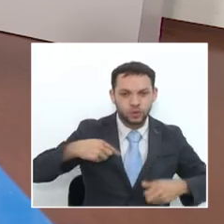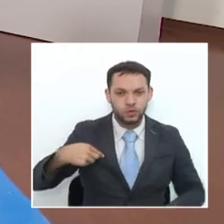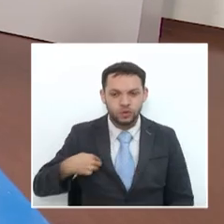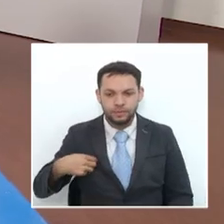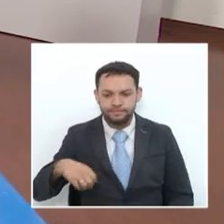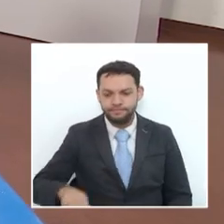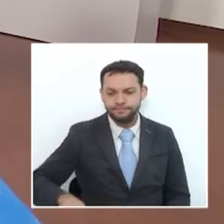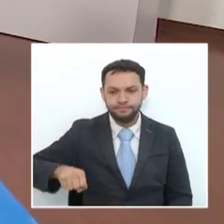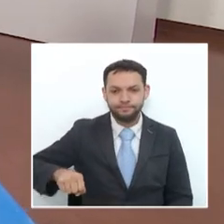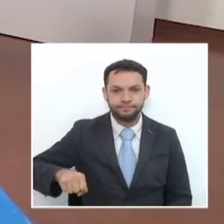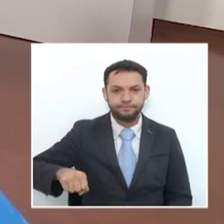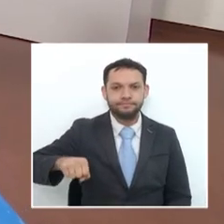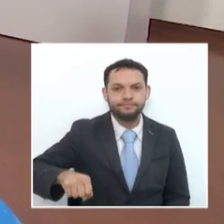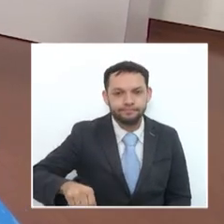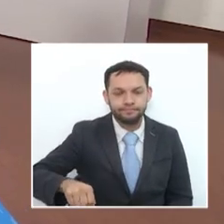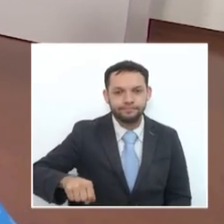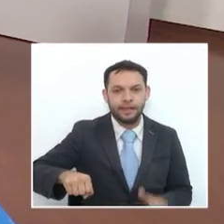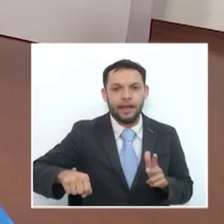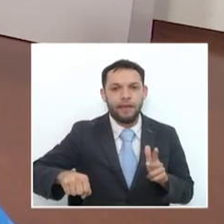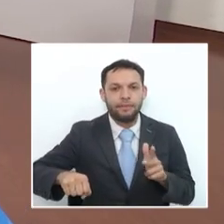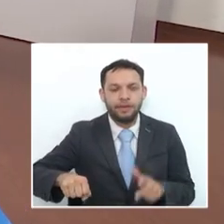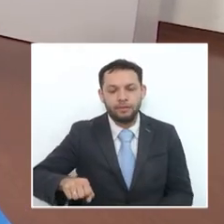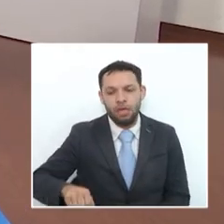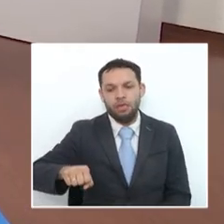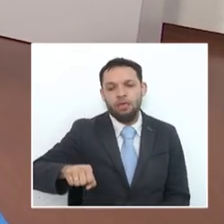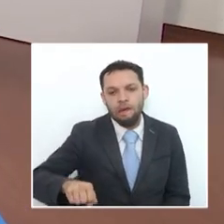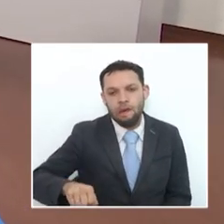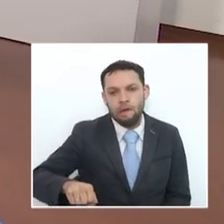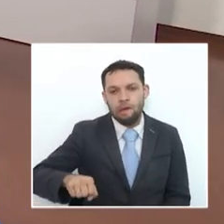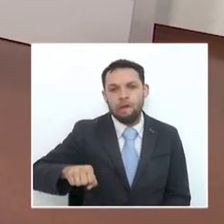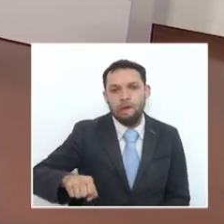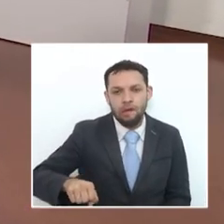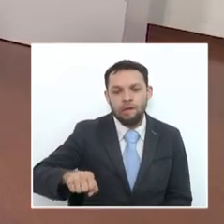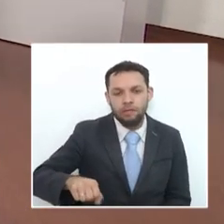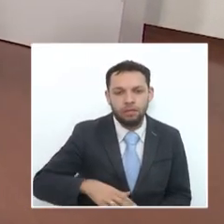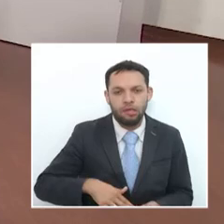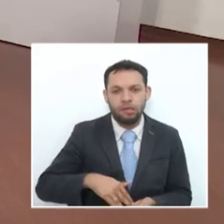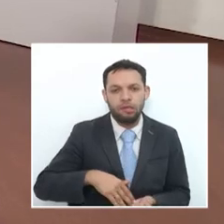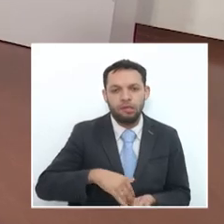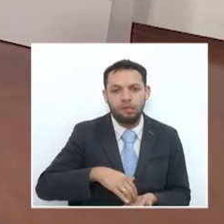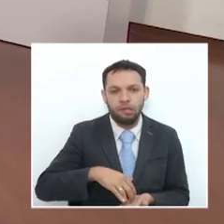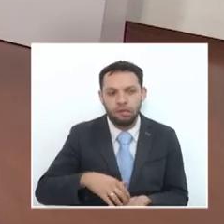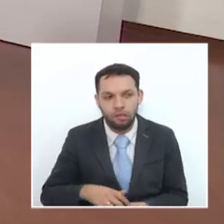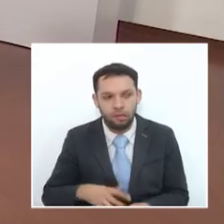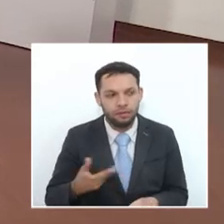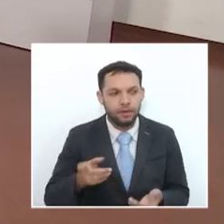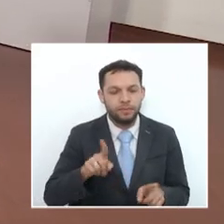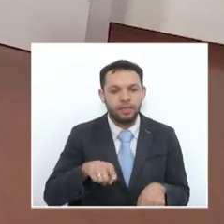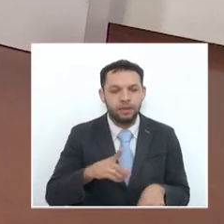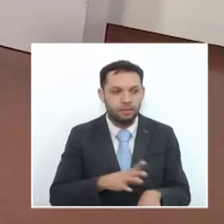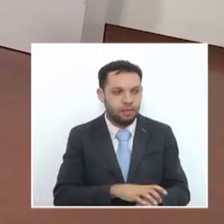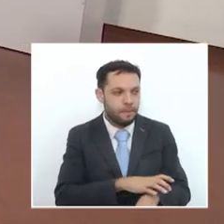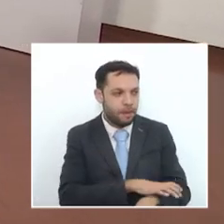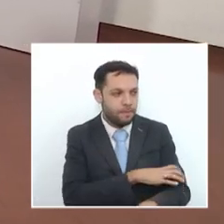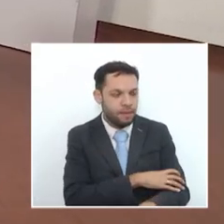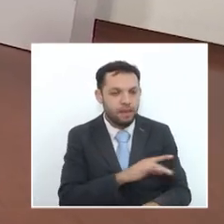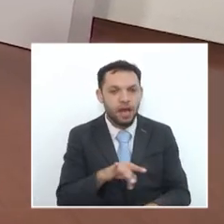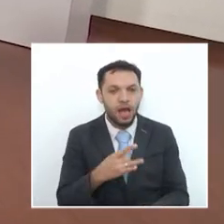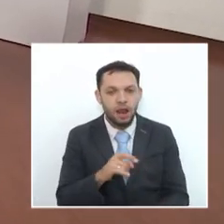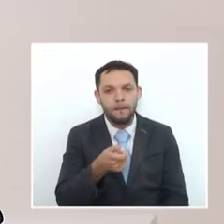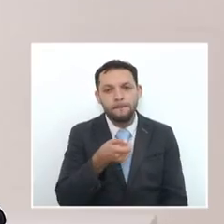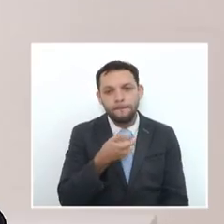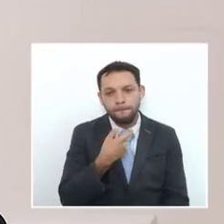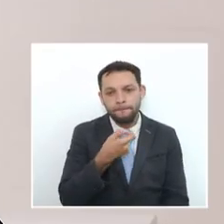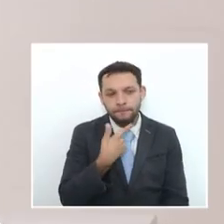dolor, y entonces el ortopedista me dijo que pues quisiera terapia y tomar acetaminofén si me dolía, pero pues imagine